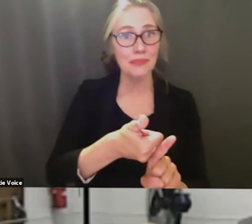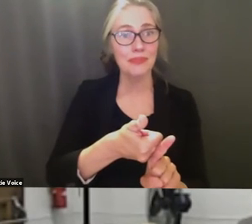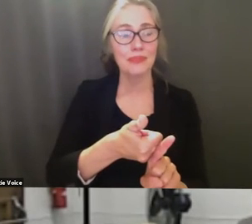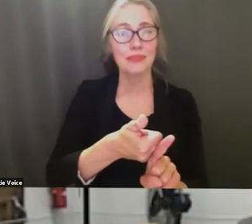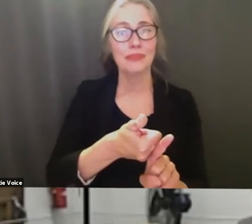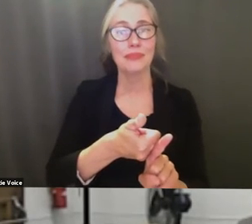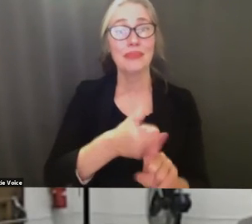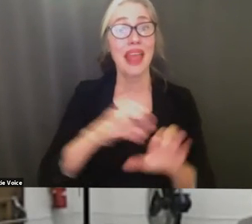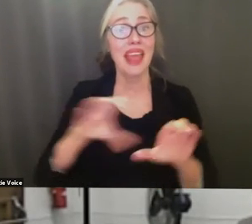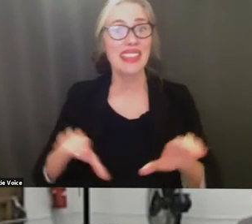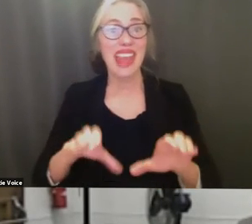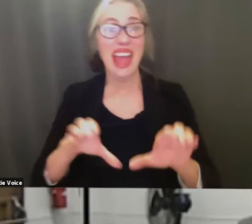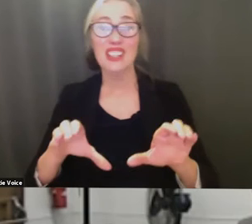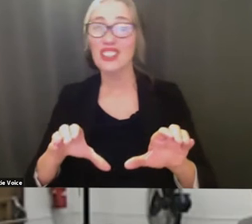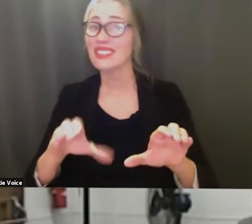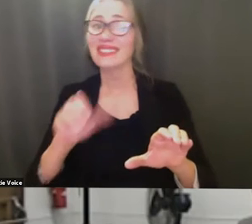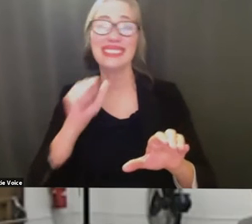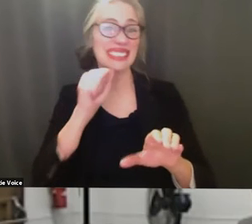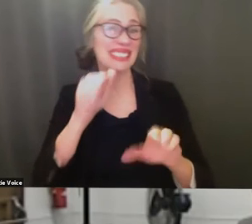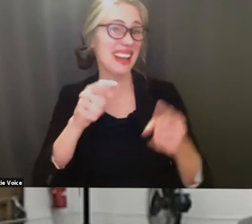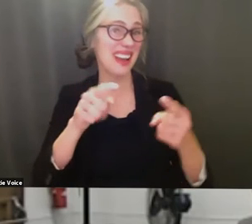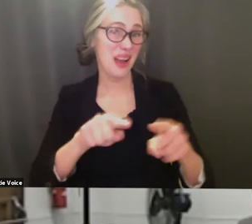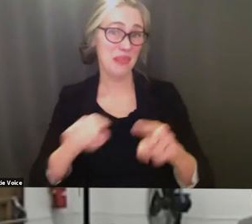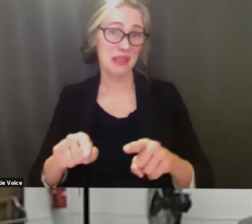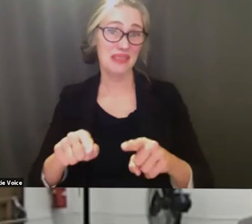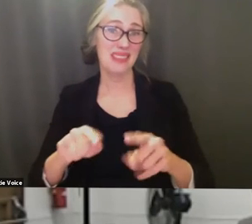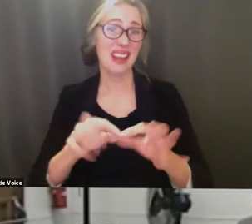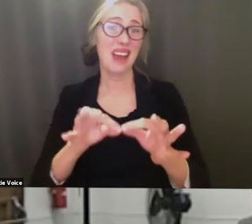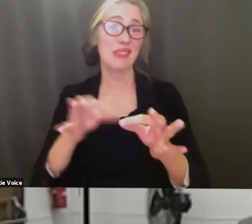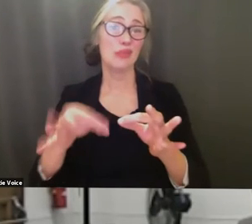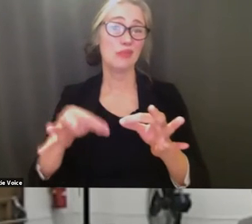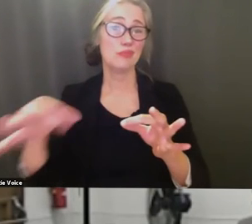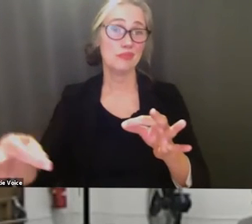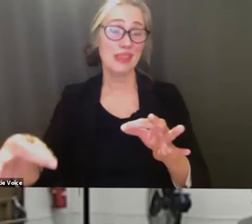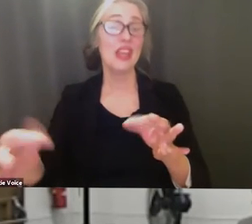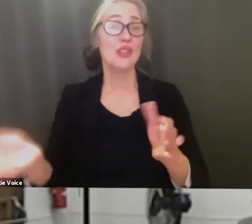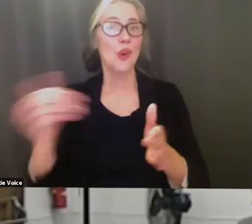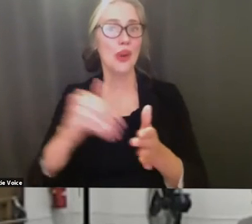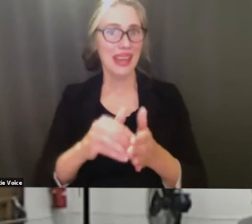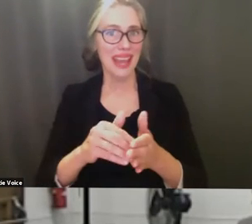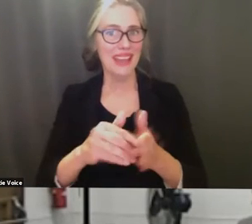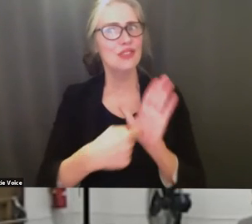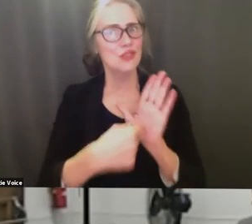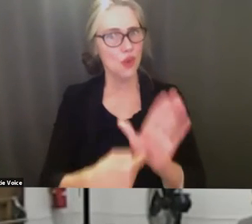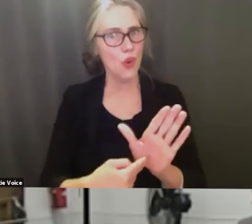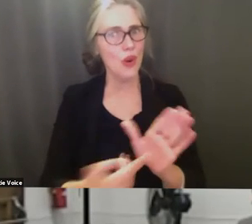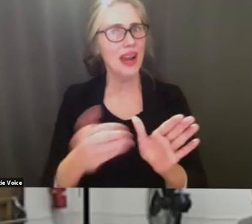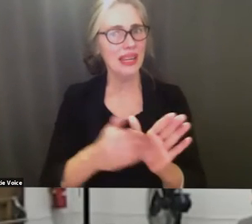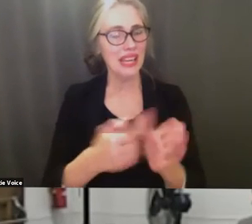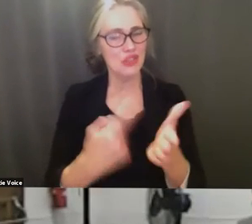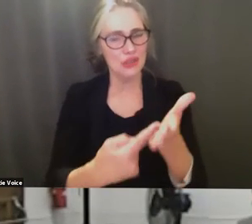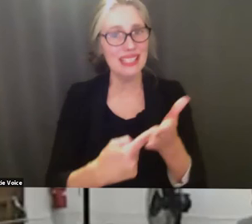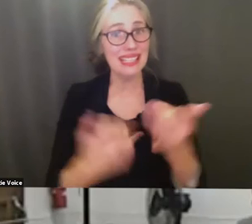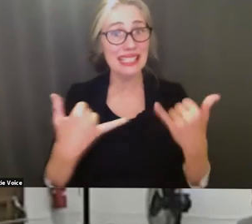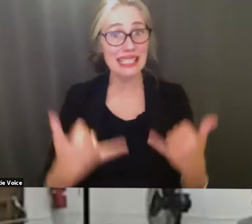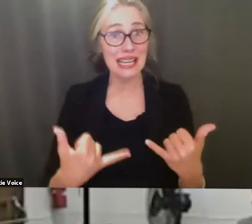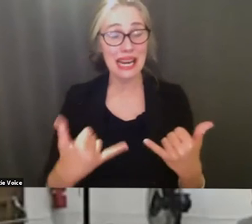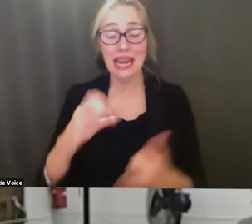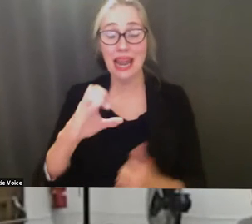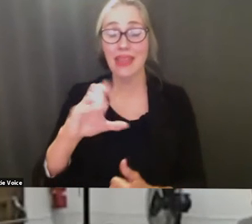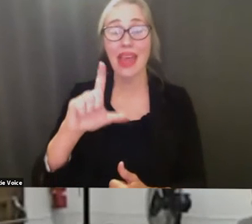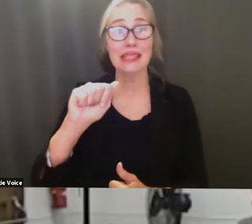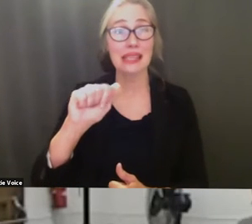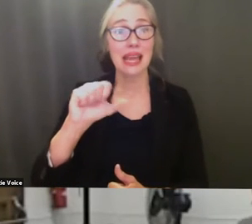Y esta acción no se materializó. Lo estamos trayendo ante ustedes esta noche como un cargo de